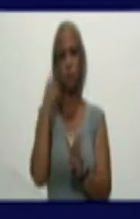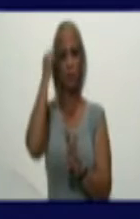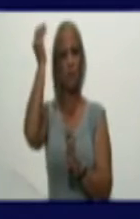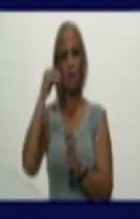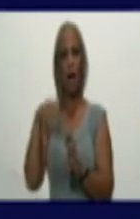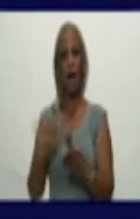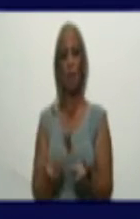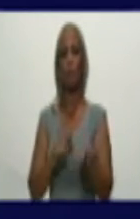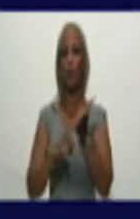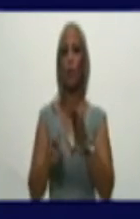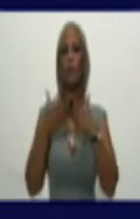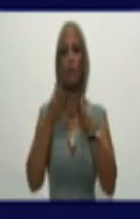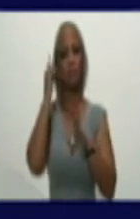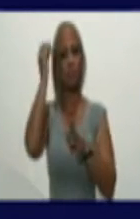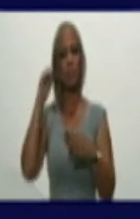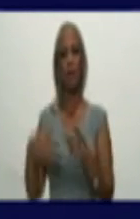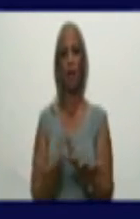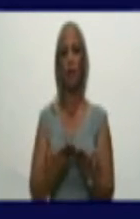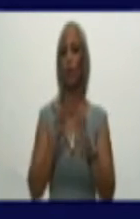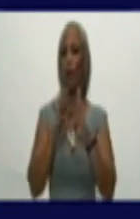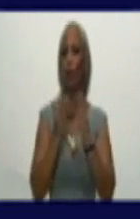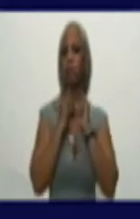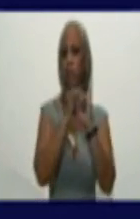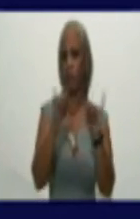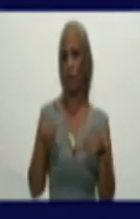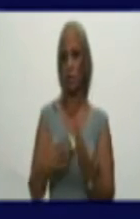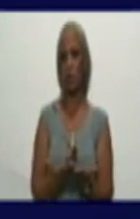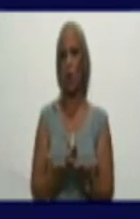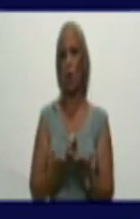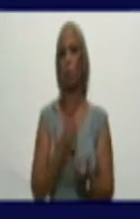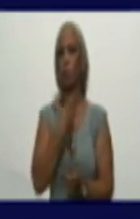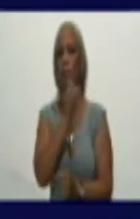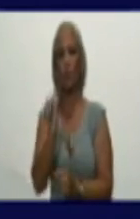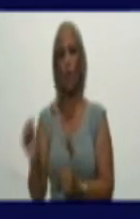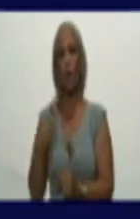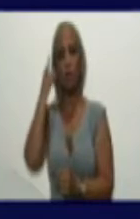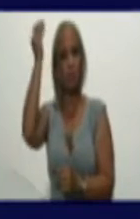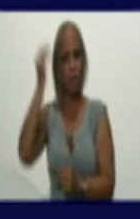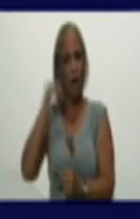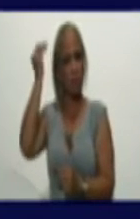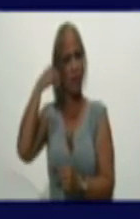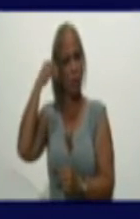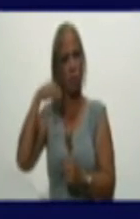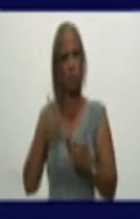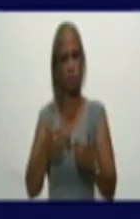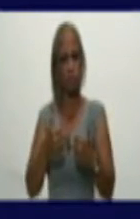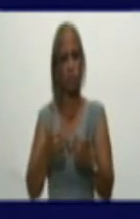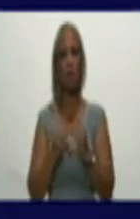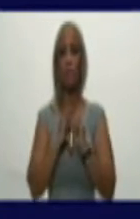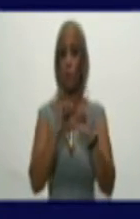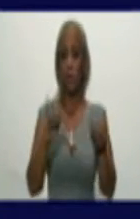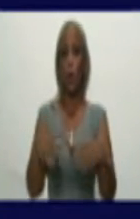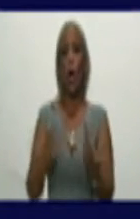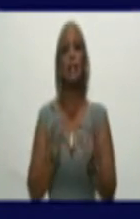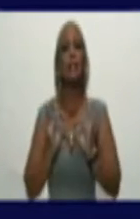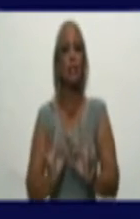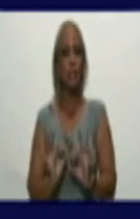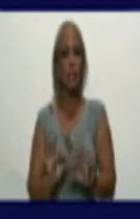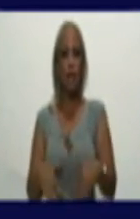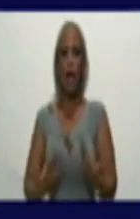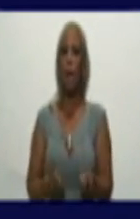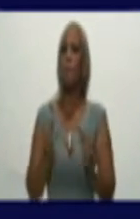que al contrario, creo que la provincia está saturada de información. Es decir, las personas están saturadas de esa información. Es sencillamente un